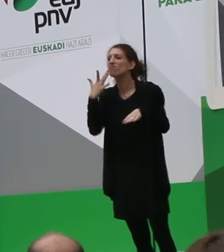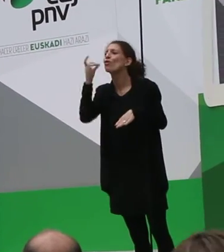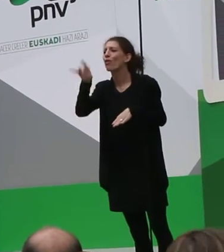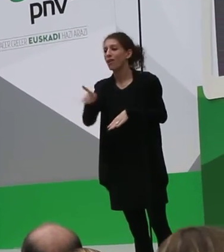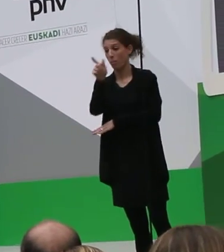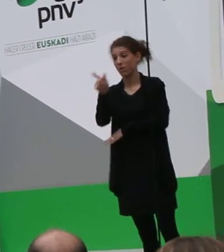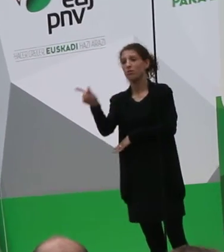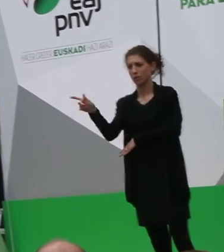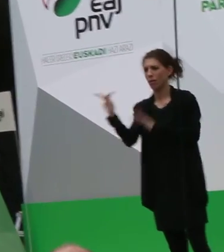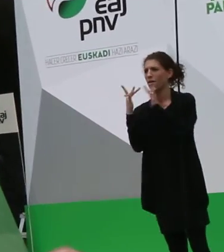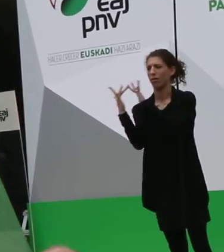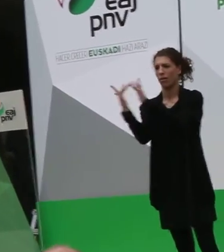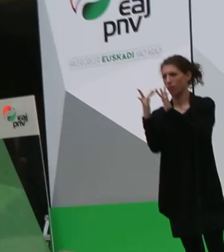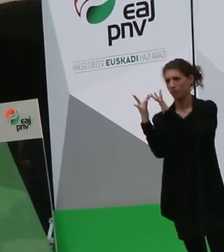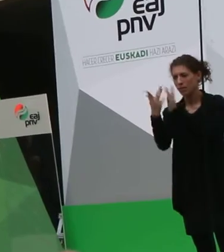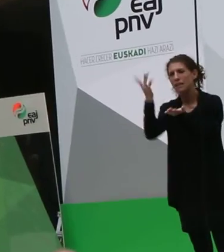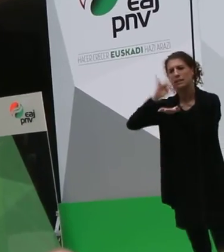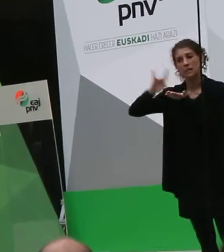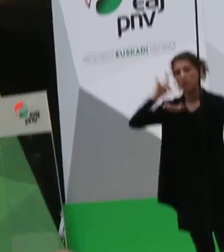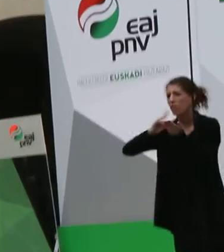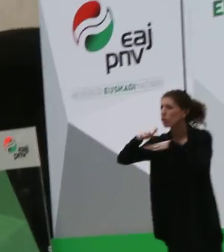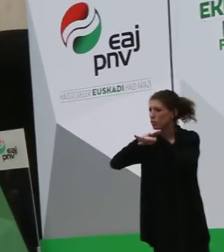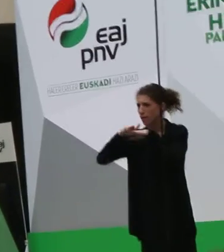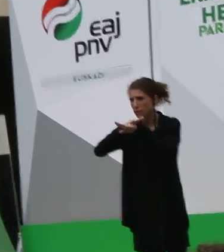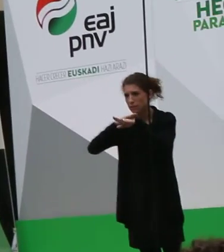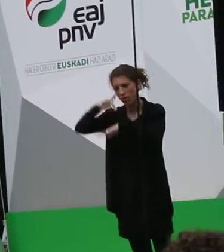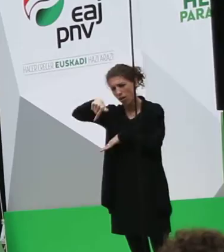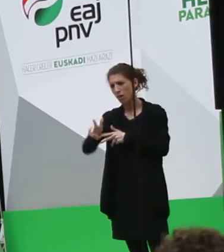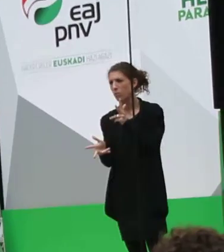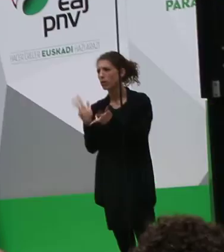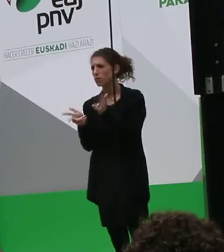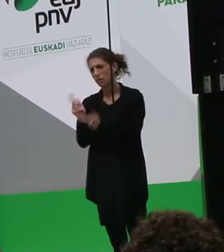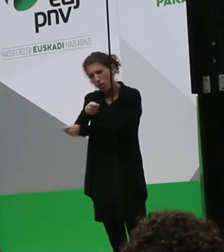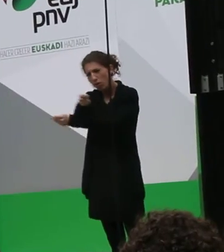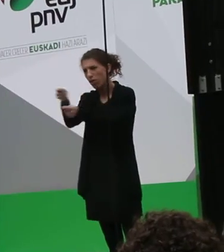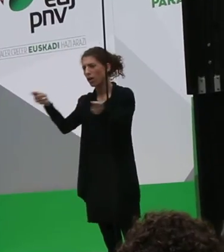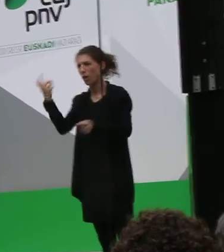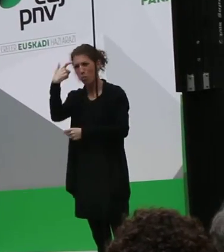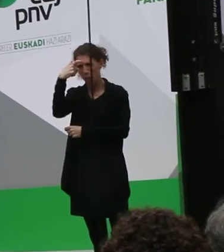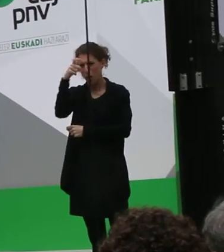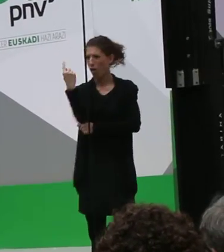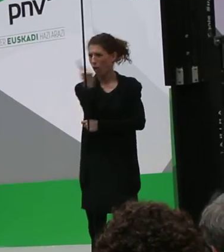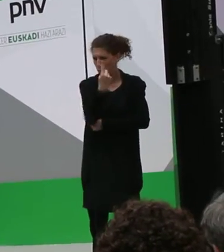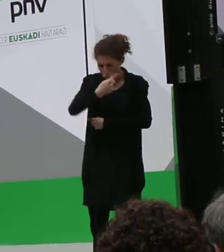personas. Garantizar los servicios esenciales de Euskadi, de cada pueblo, de cada